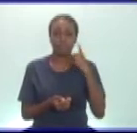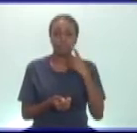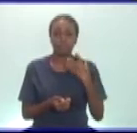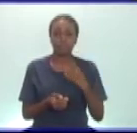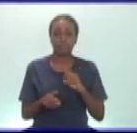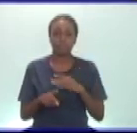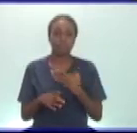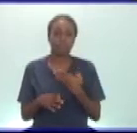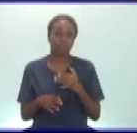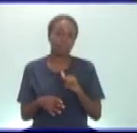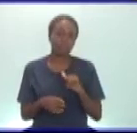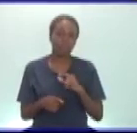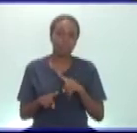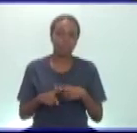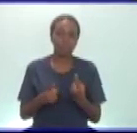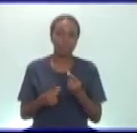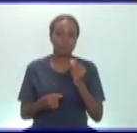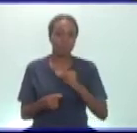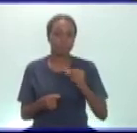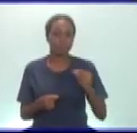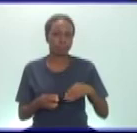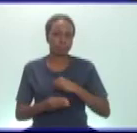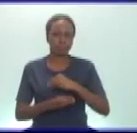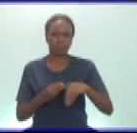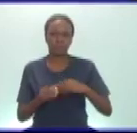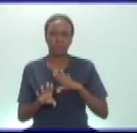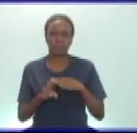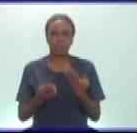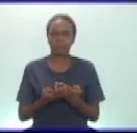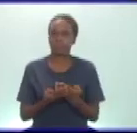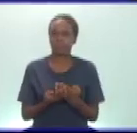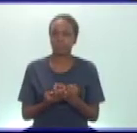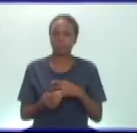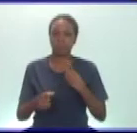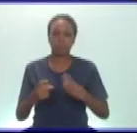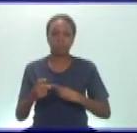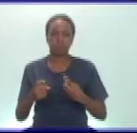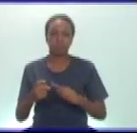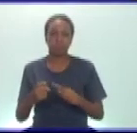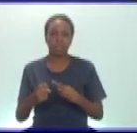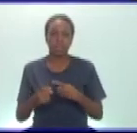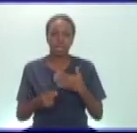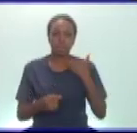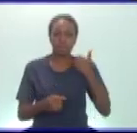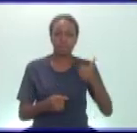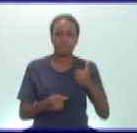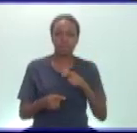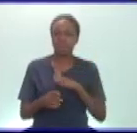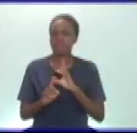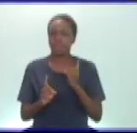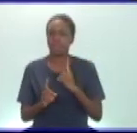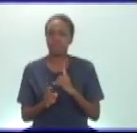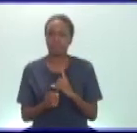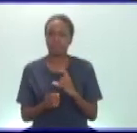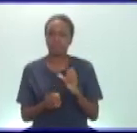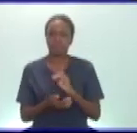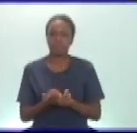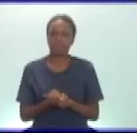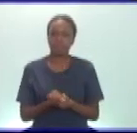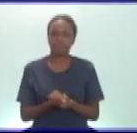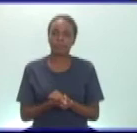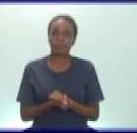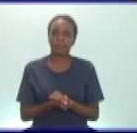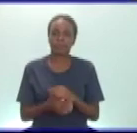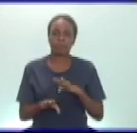participan, determinan el destino de los personajes, cambian el giro de los acontecimientos de la guerra, unos a favor de los griegos y otros de los troyanos. Los